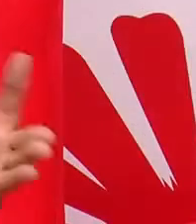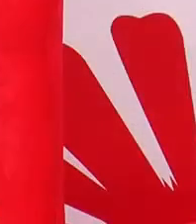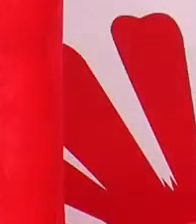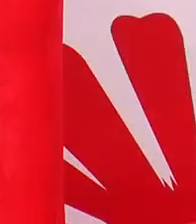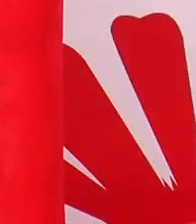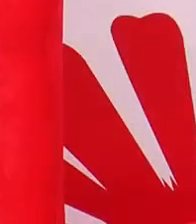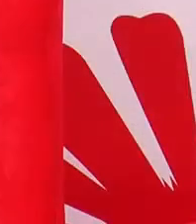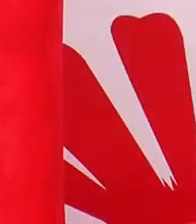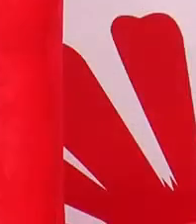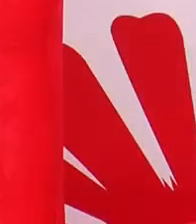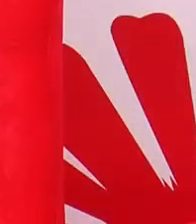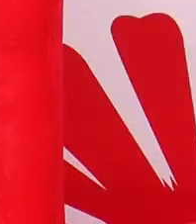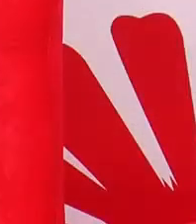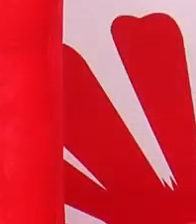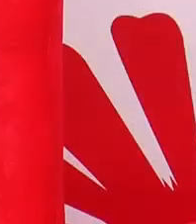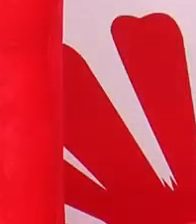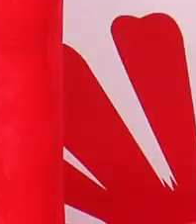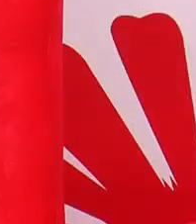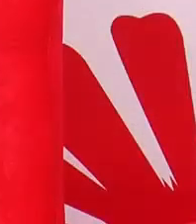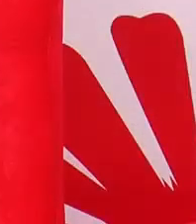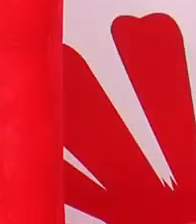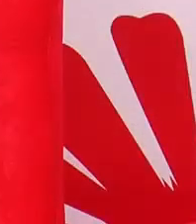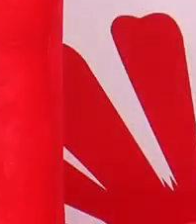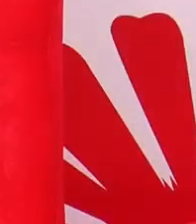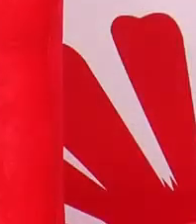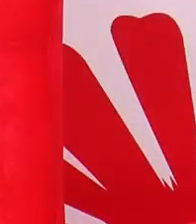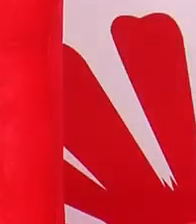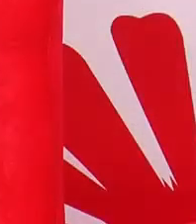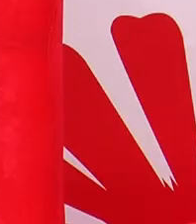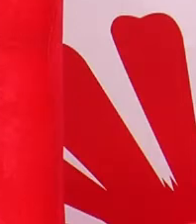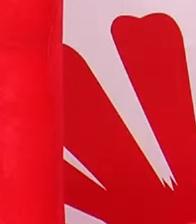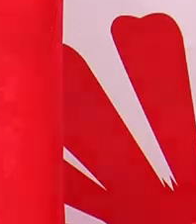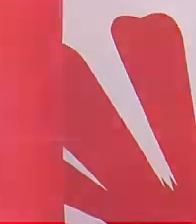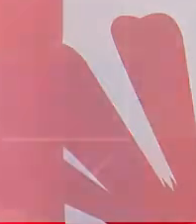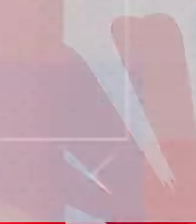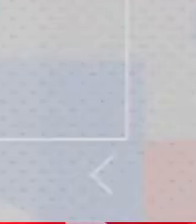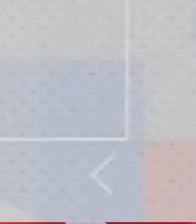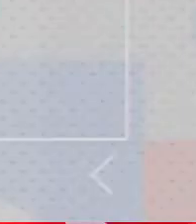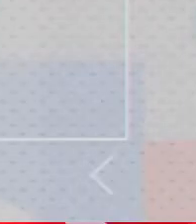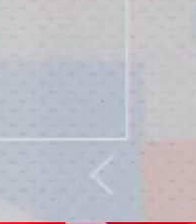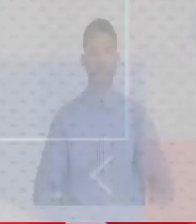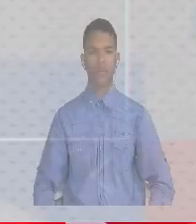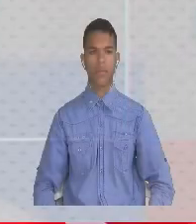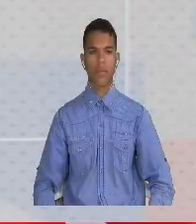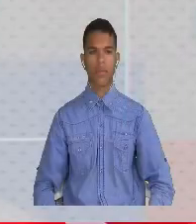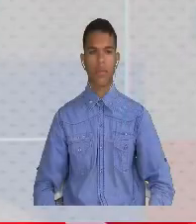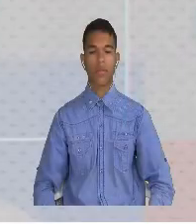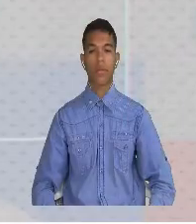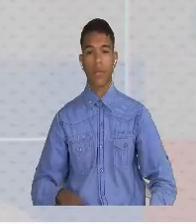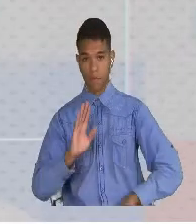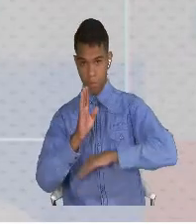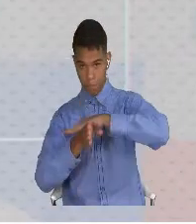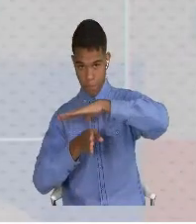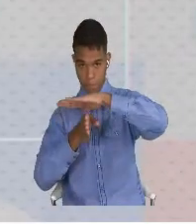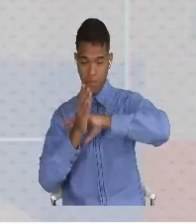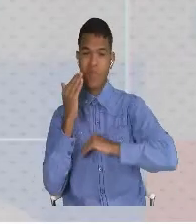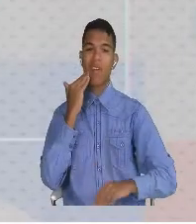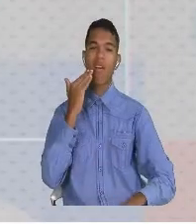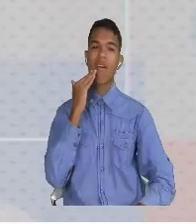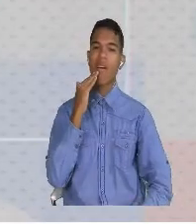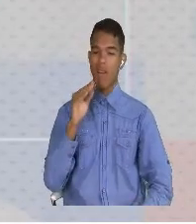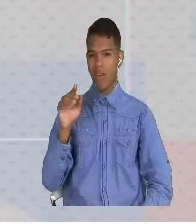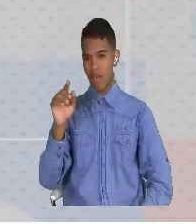Bueno, y nosotros continuamos en esta linda mañana del día de hoy con nuestra invitada especial, ella es Cintia Mora. Pero bueno, Cintia, cuéntanos, ¿qué debe